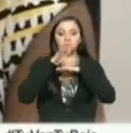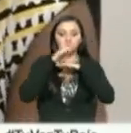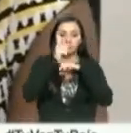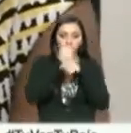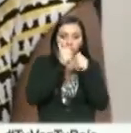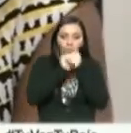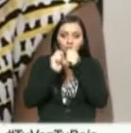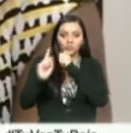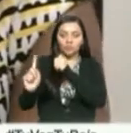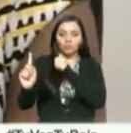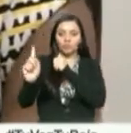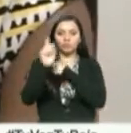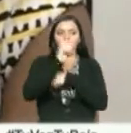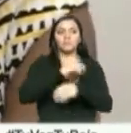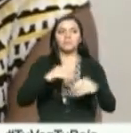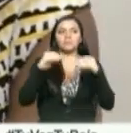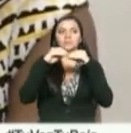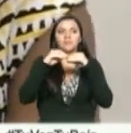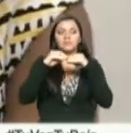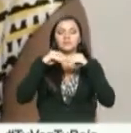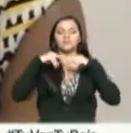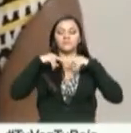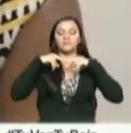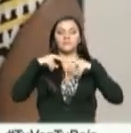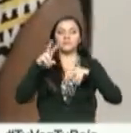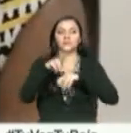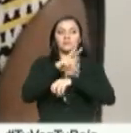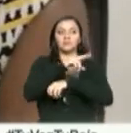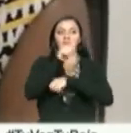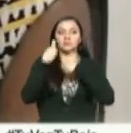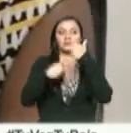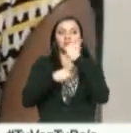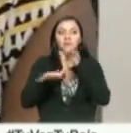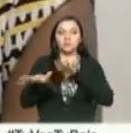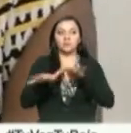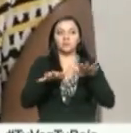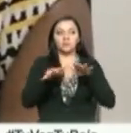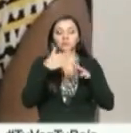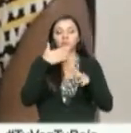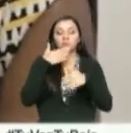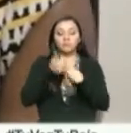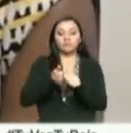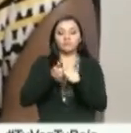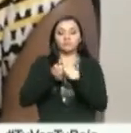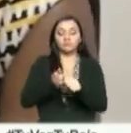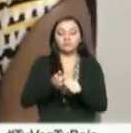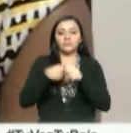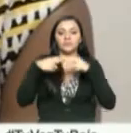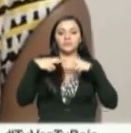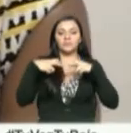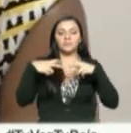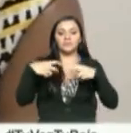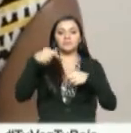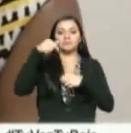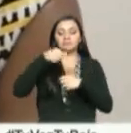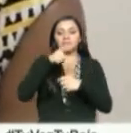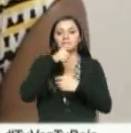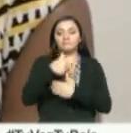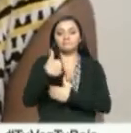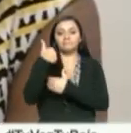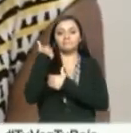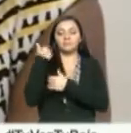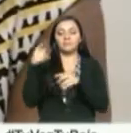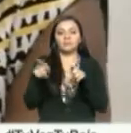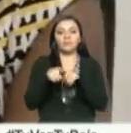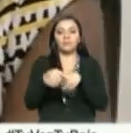la Fiscalía y a través de la Subcoordinación de Patrocinio se está haciendo acompañamiento a las investigaciones que lleva Fiscalía como